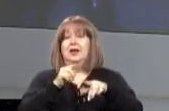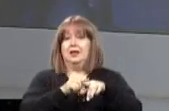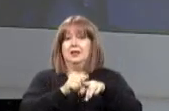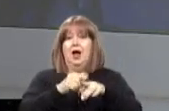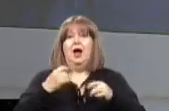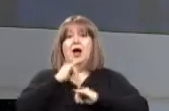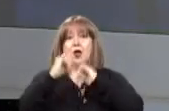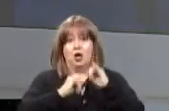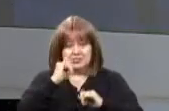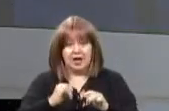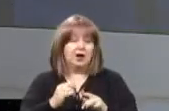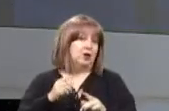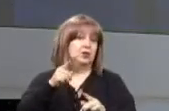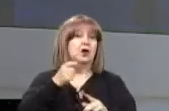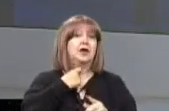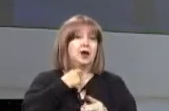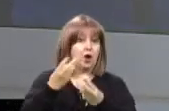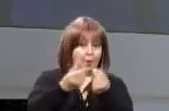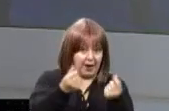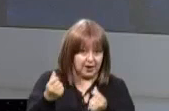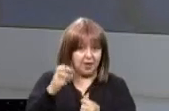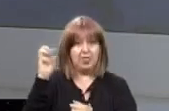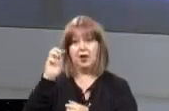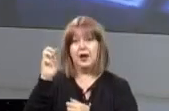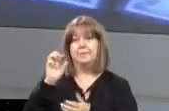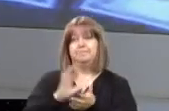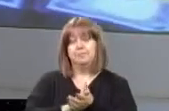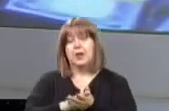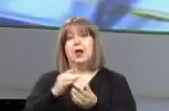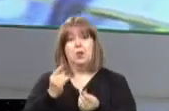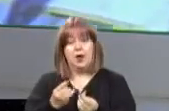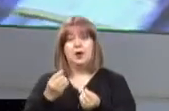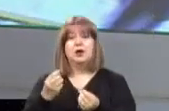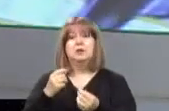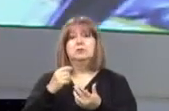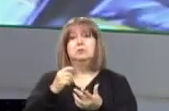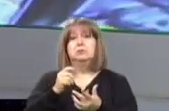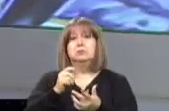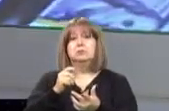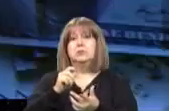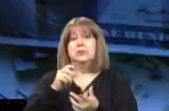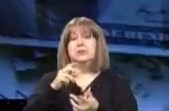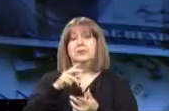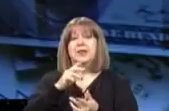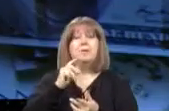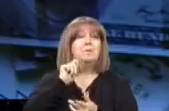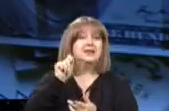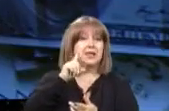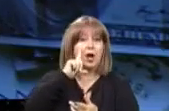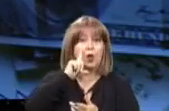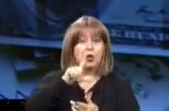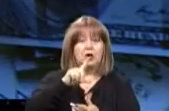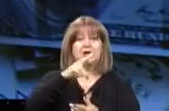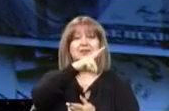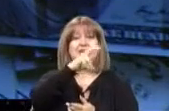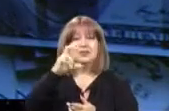consejo para las personas que quieren salir a comprar es, en estos momentos donde pasa esto, ¿no?, como en julio, como ustedes nombraban, 3.50 el dólar, no